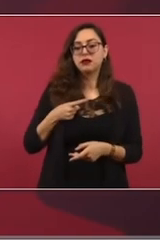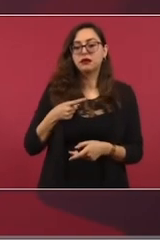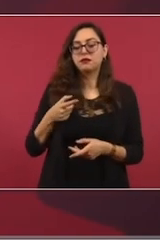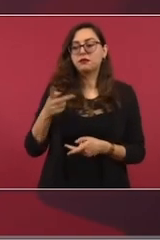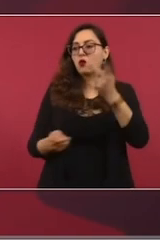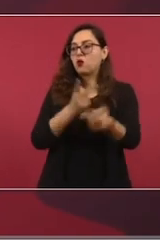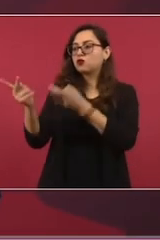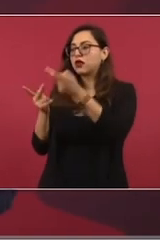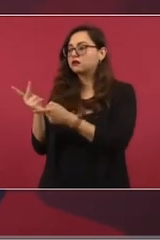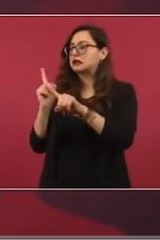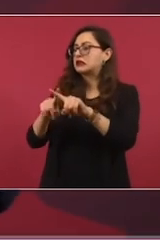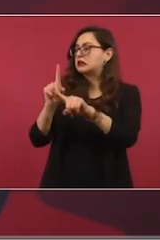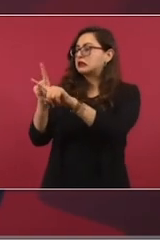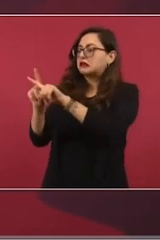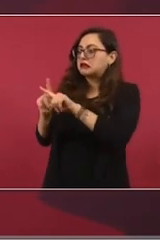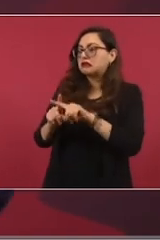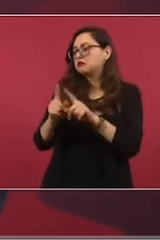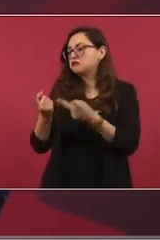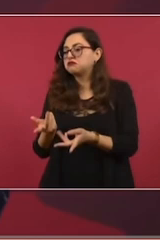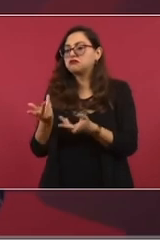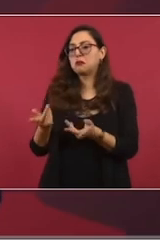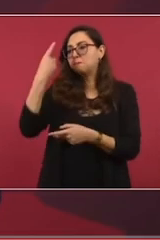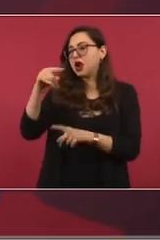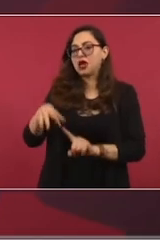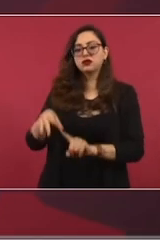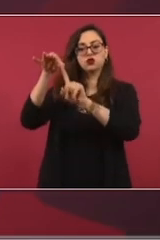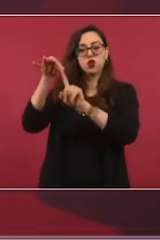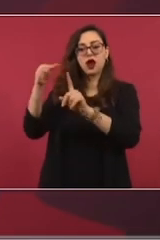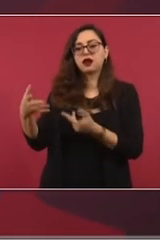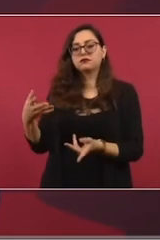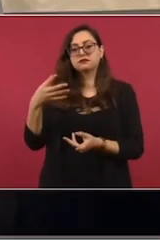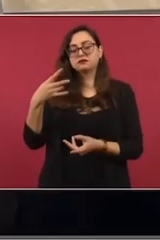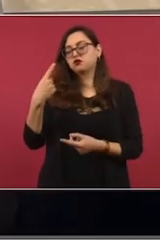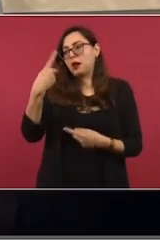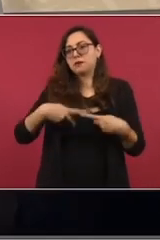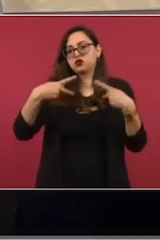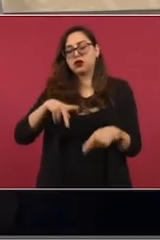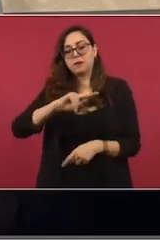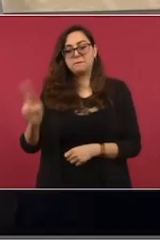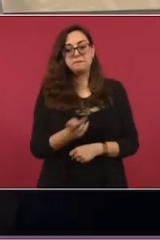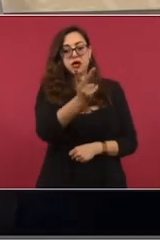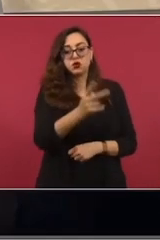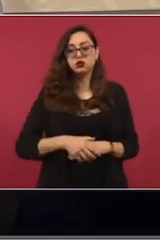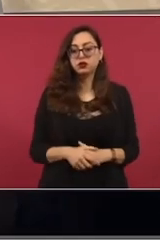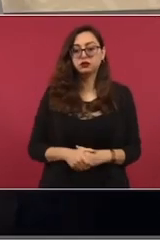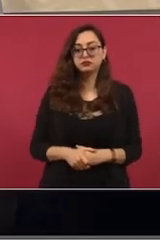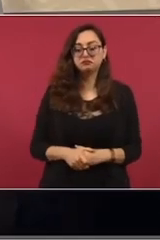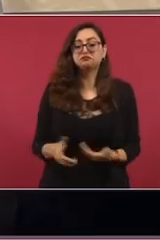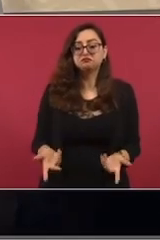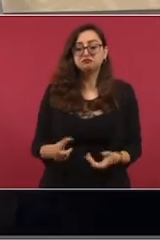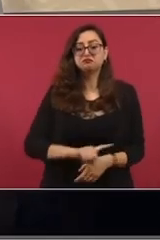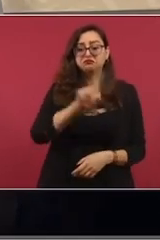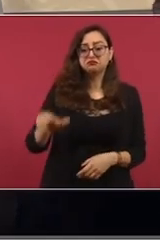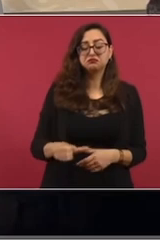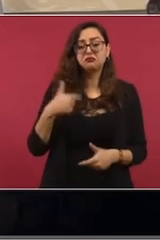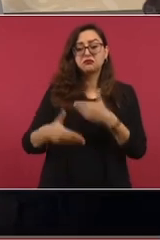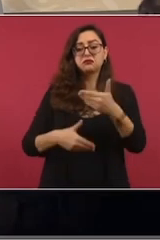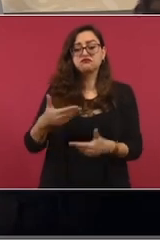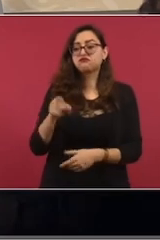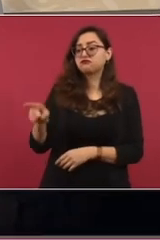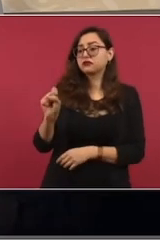opinión de los periodistas para ver quién iba a preguntar entonces a mí me tocó que me